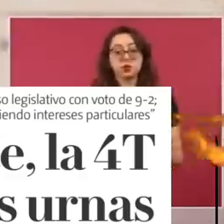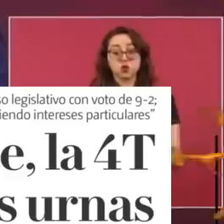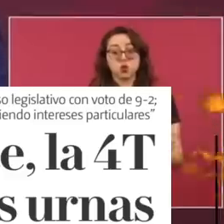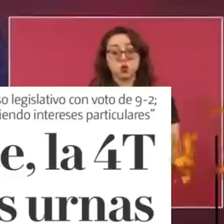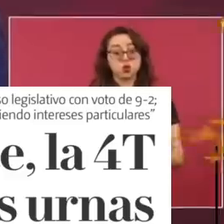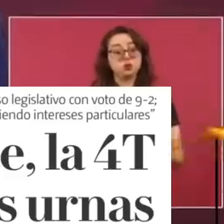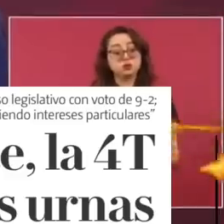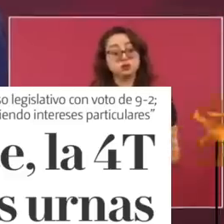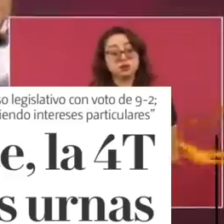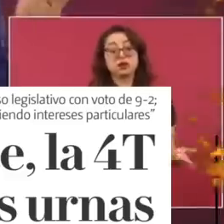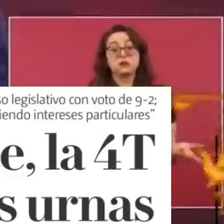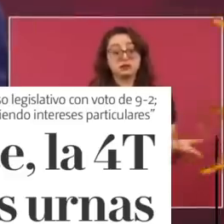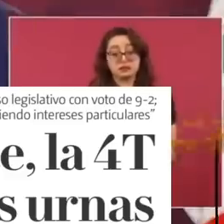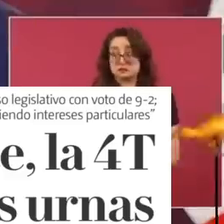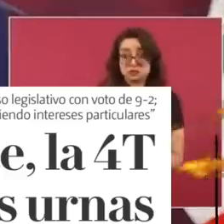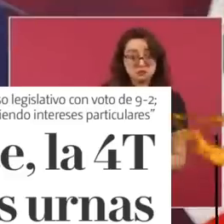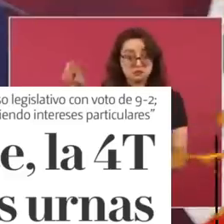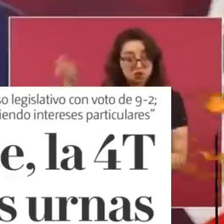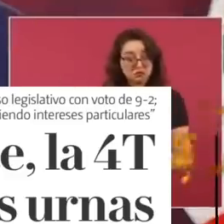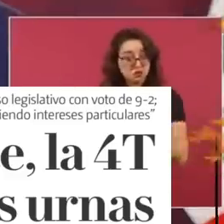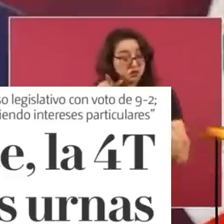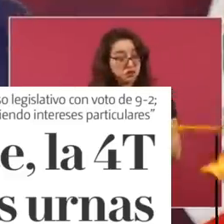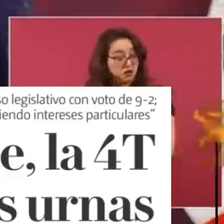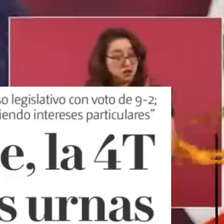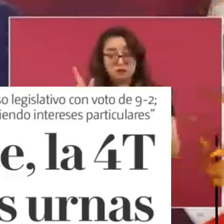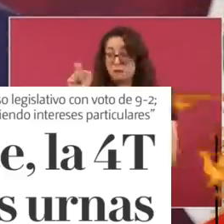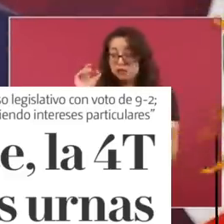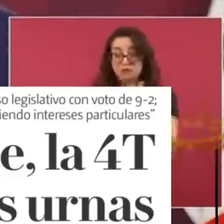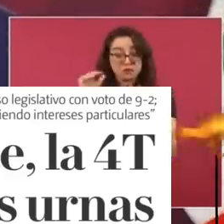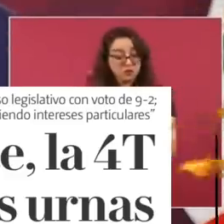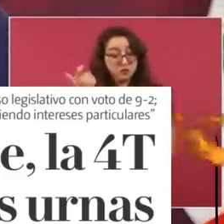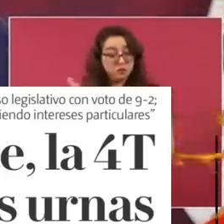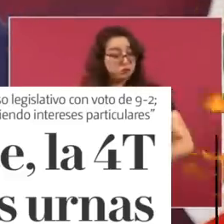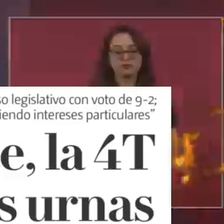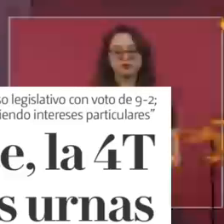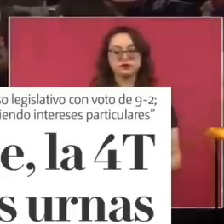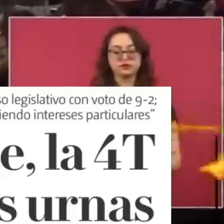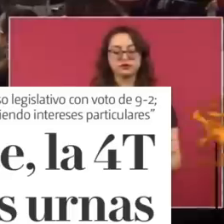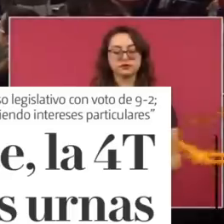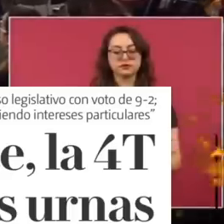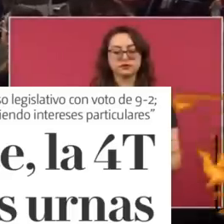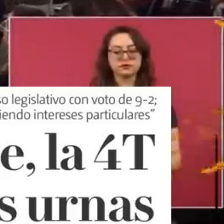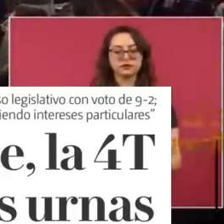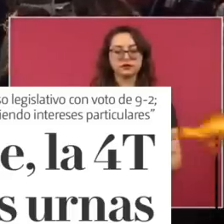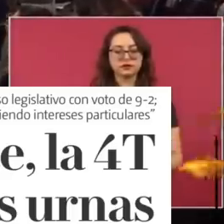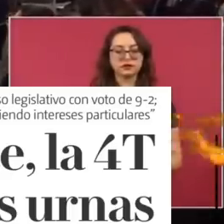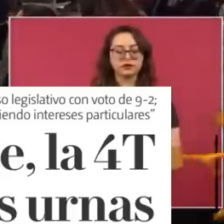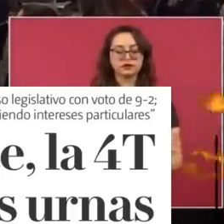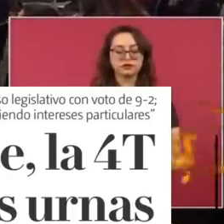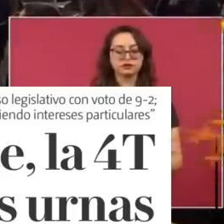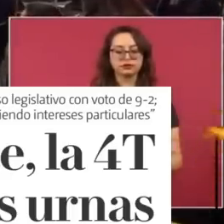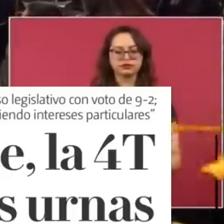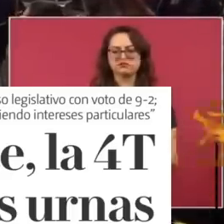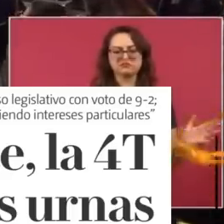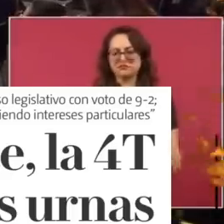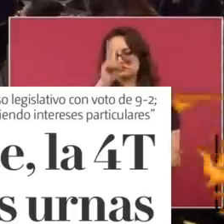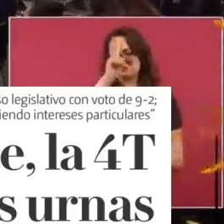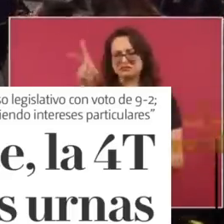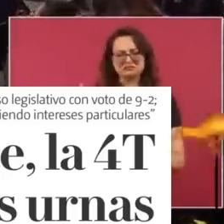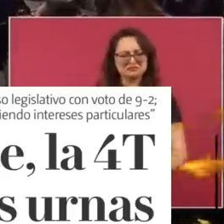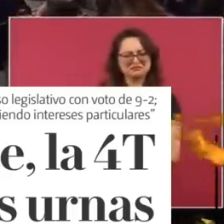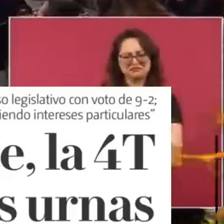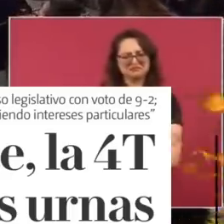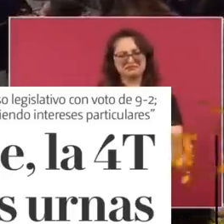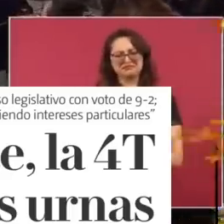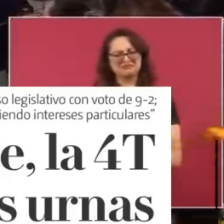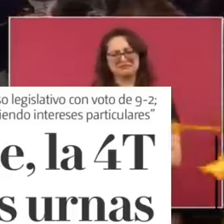manejando sin transparencia de esos 20 mil millones de pesos. No, no es revancha. Además, ese es un asunto que